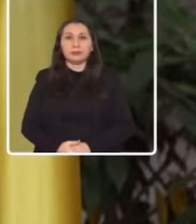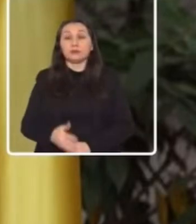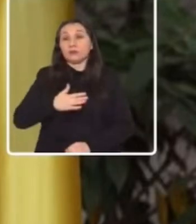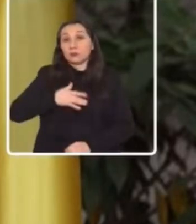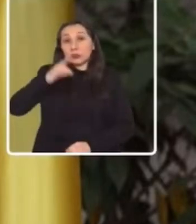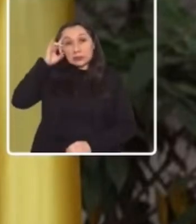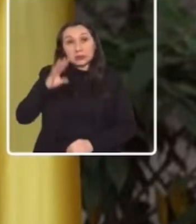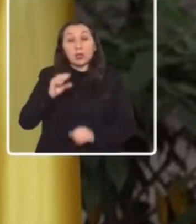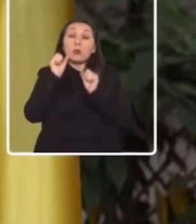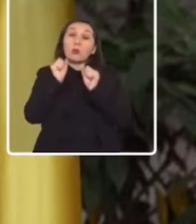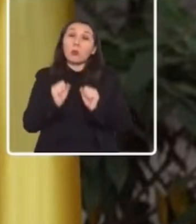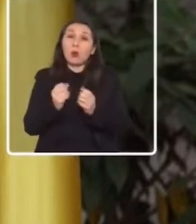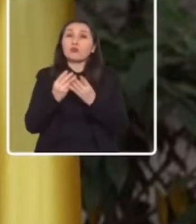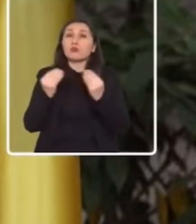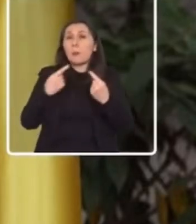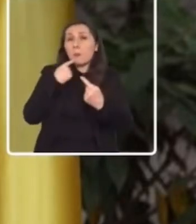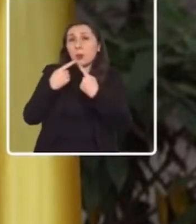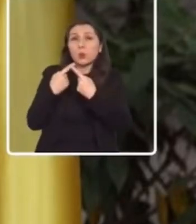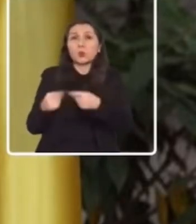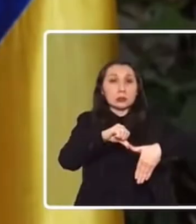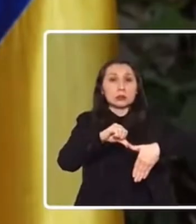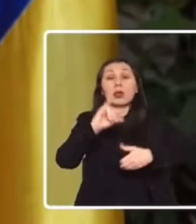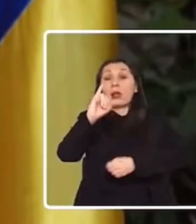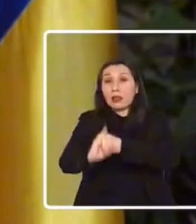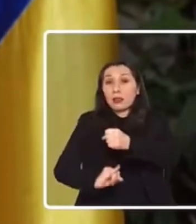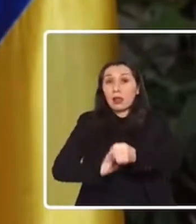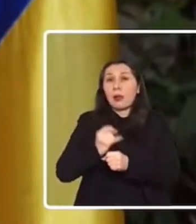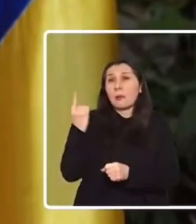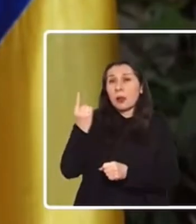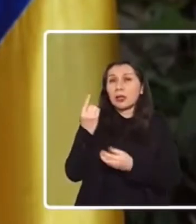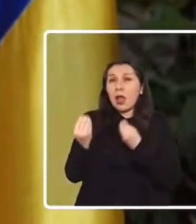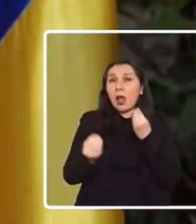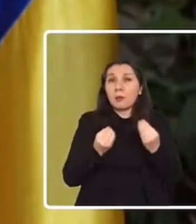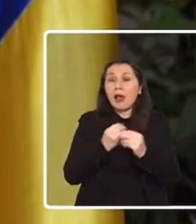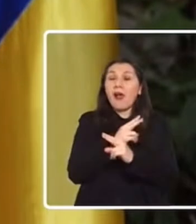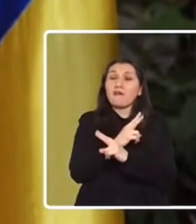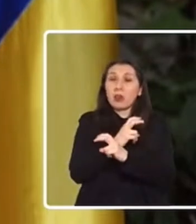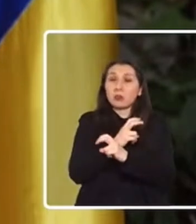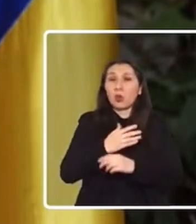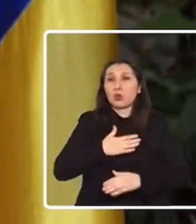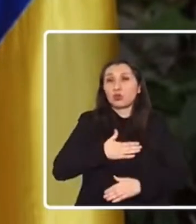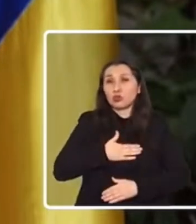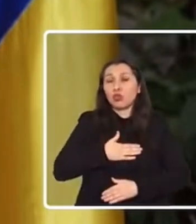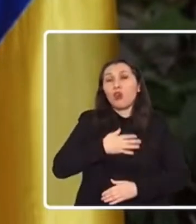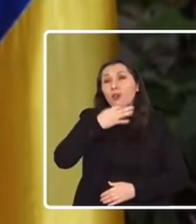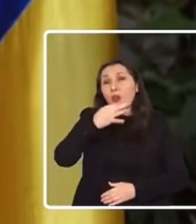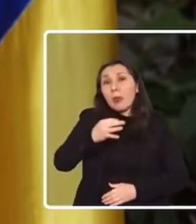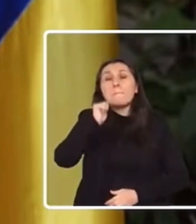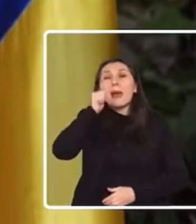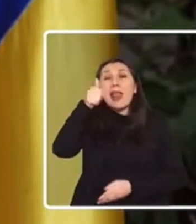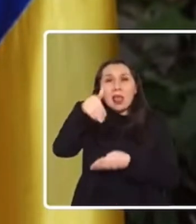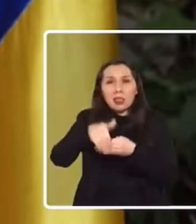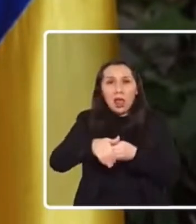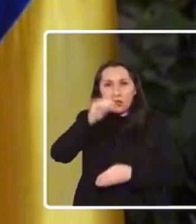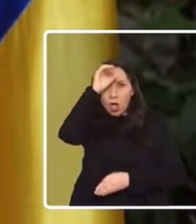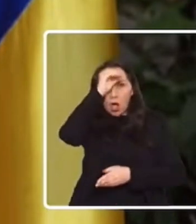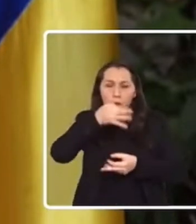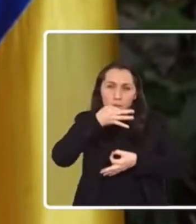Sé que pueden haber muchas preguntas respecto a otros temas, en particular respecto a la situación de Venezuela. Yo personalmente me voy a referir mañana en la tarde.